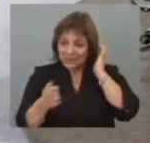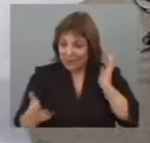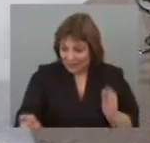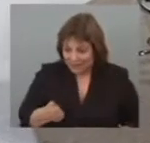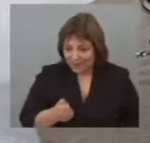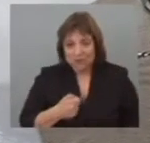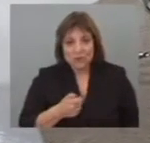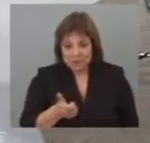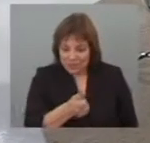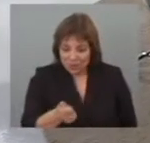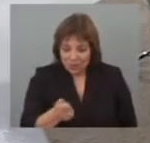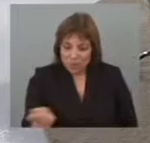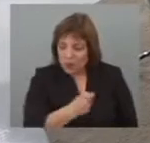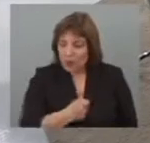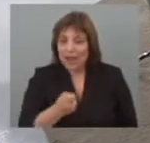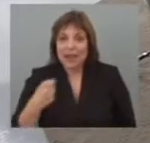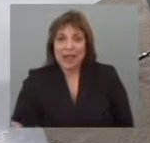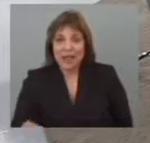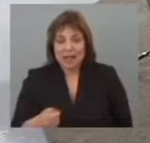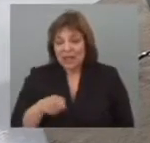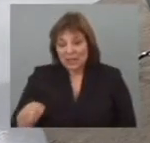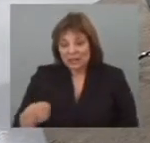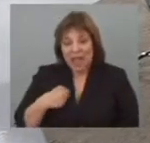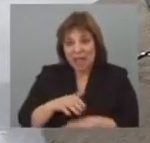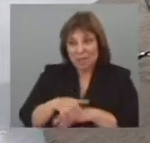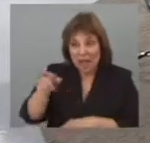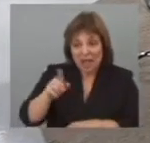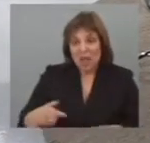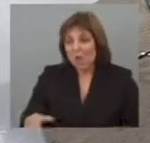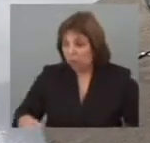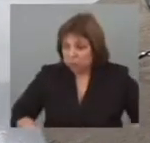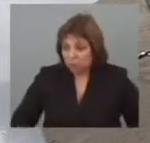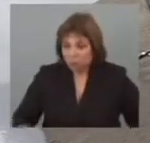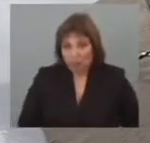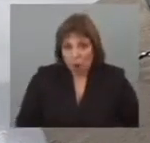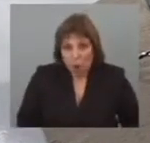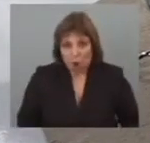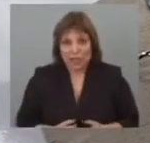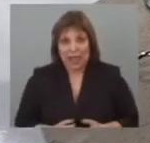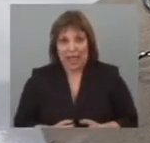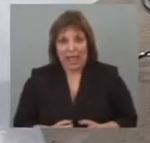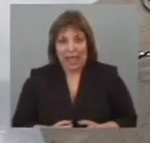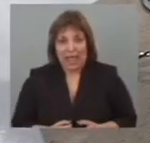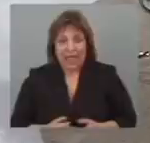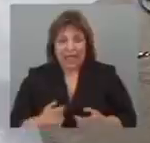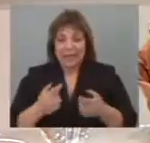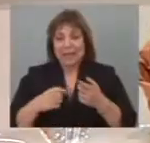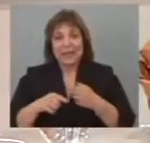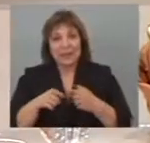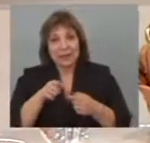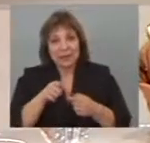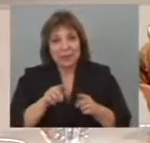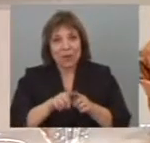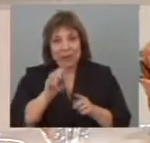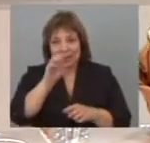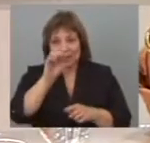el mensaje, por esa amiga no me gusta, o esa pollera es muy corta. Esa es como el